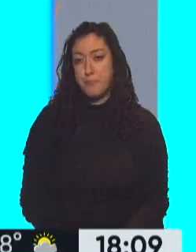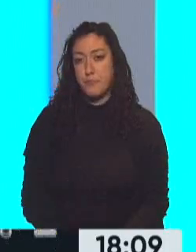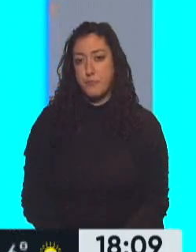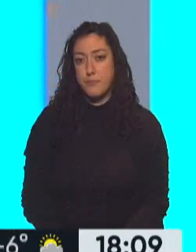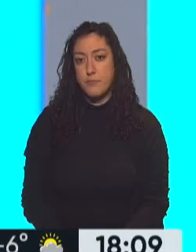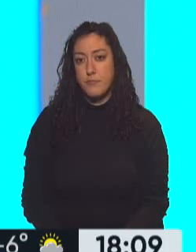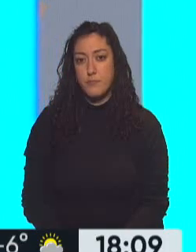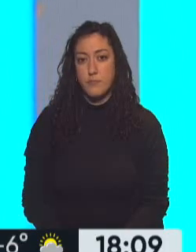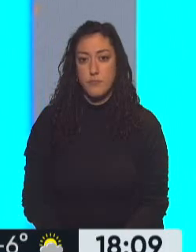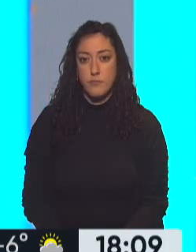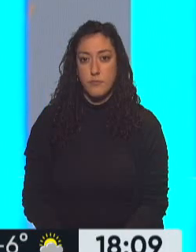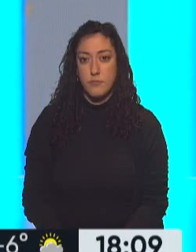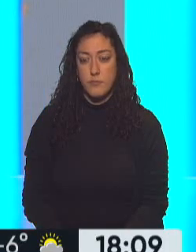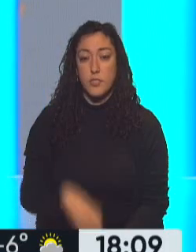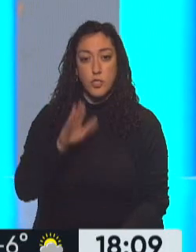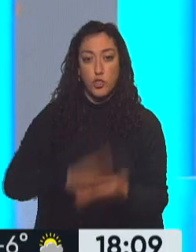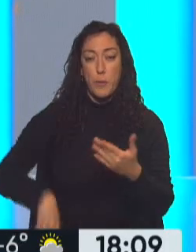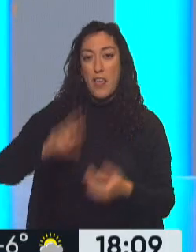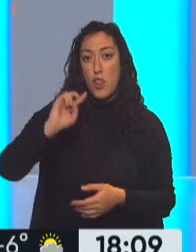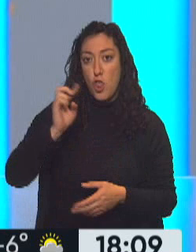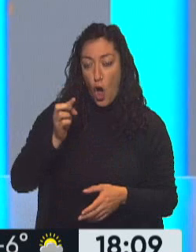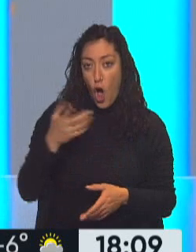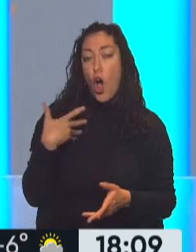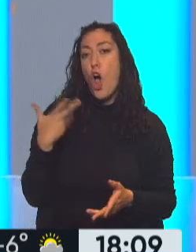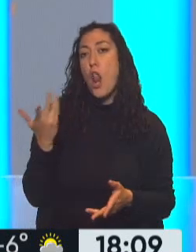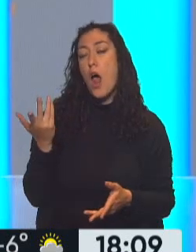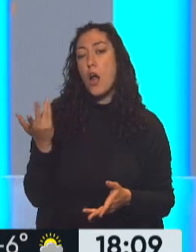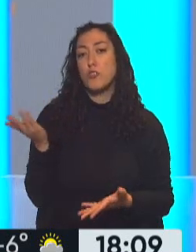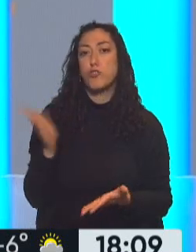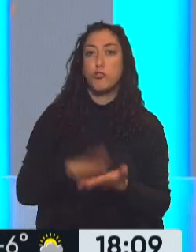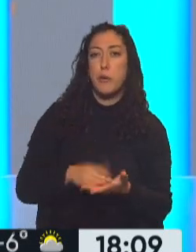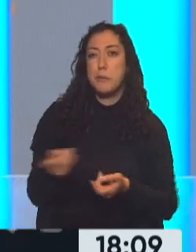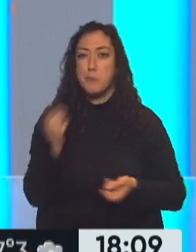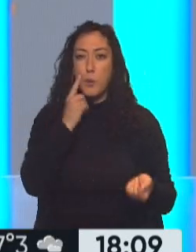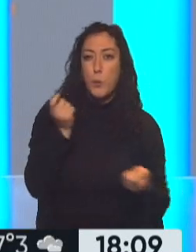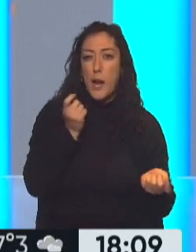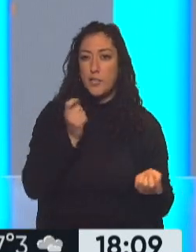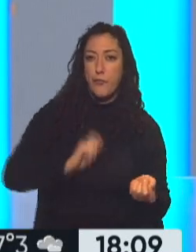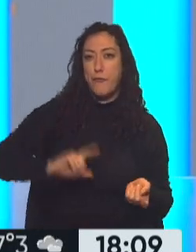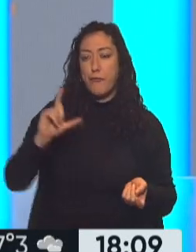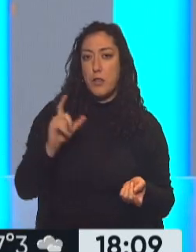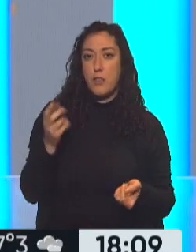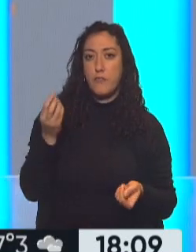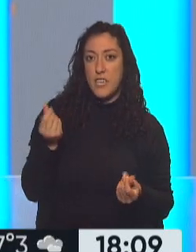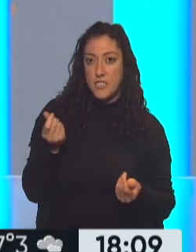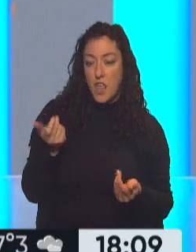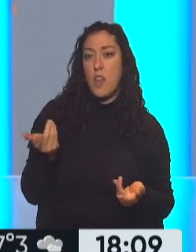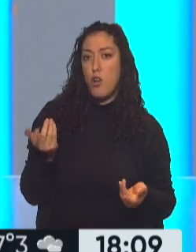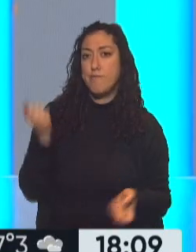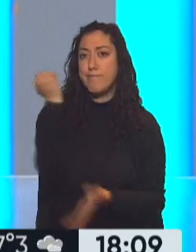ocurriendo con el dólar paralelo y con toda la especulación financiera, me parece que nos está mostrando esa cara de la